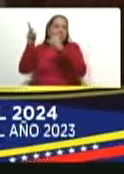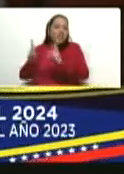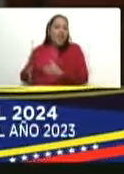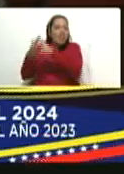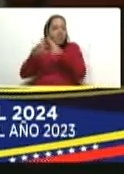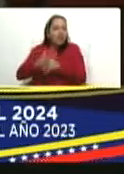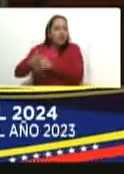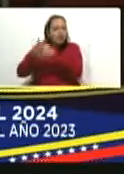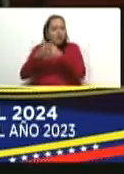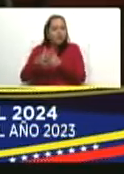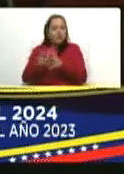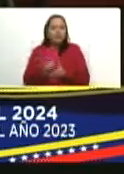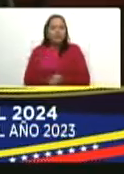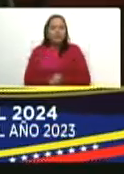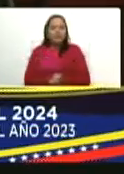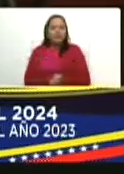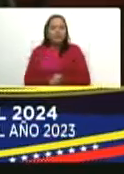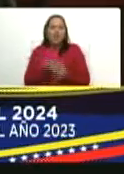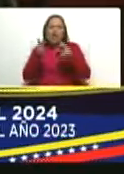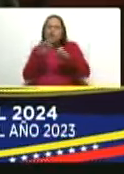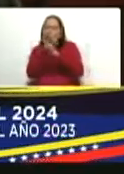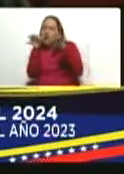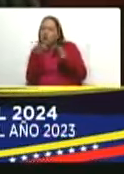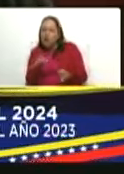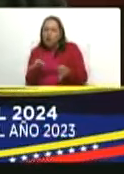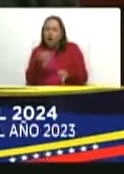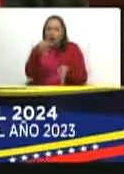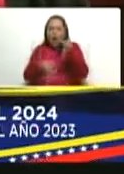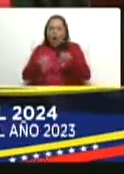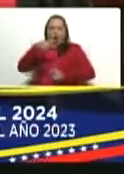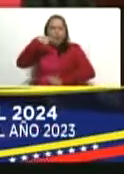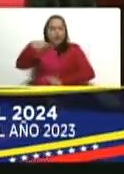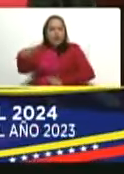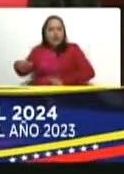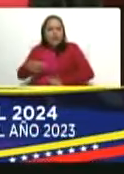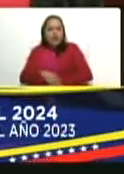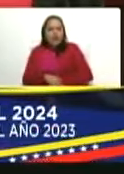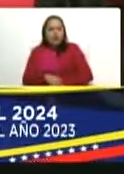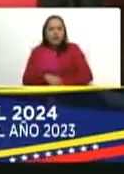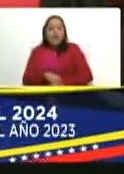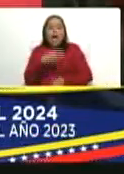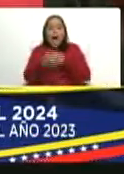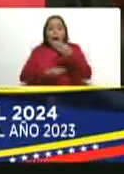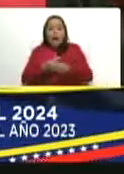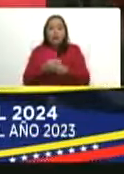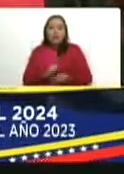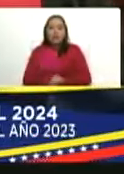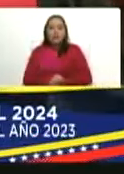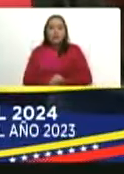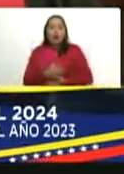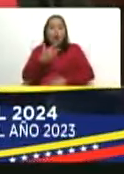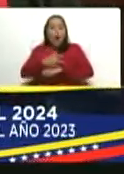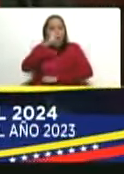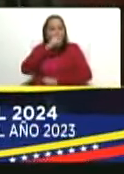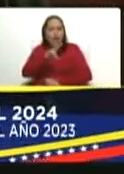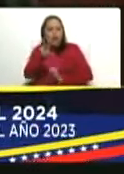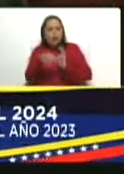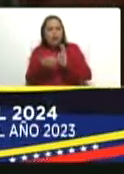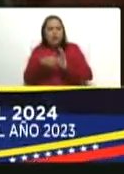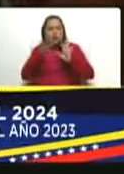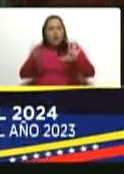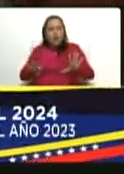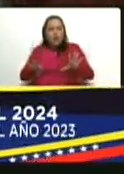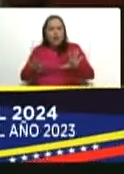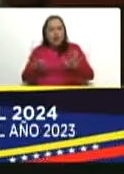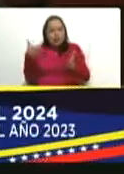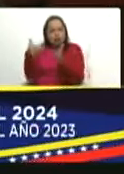Unidos. Esta nueva forma de agresión jurídico-política se aplicó en Honduras en el 2009 contra el presidente Zelaya,